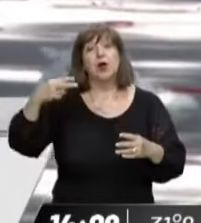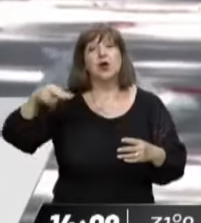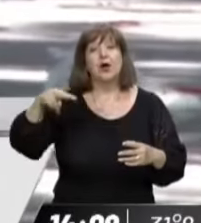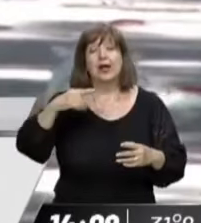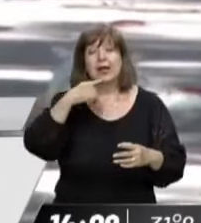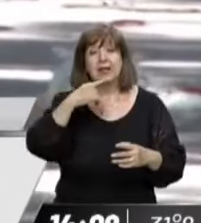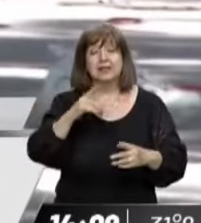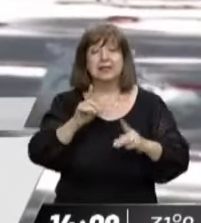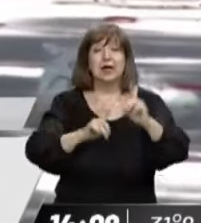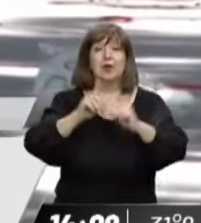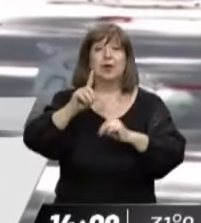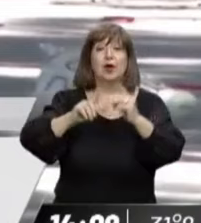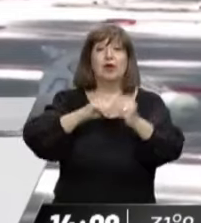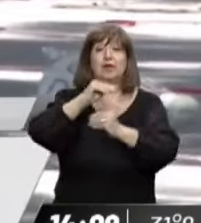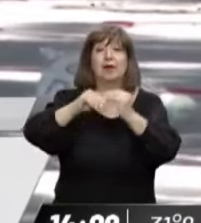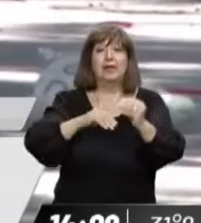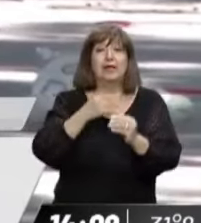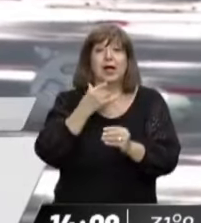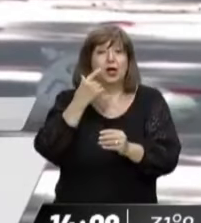muy reciente, Juan.